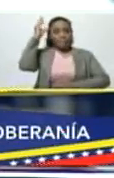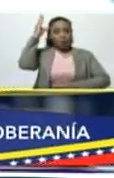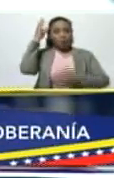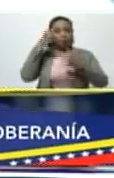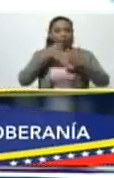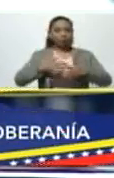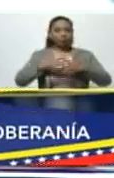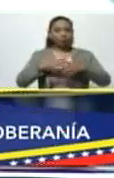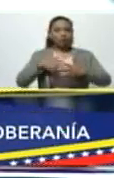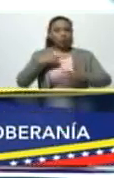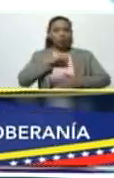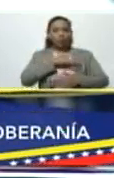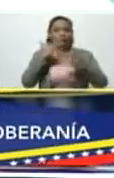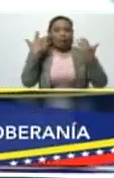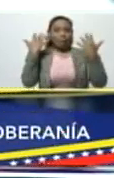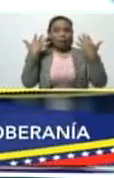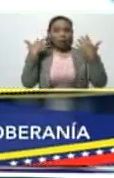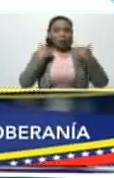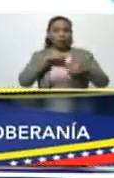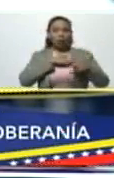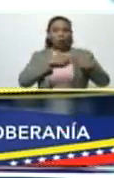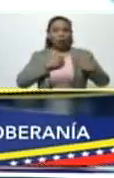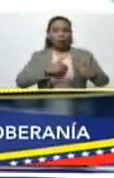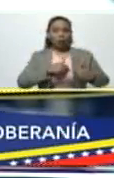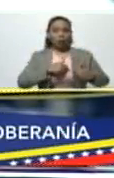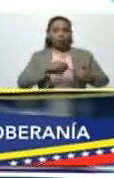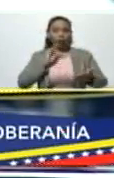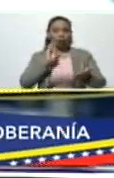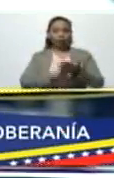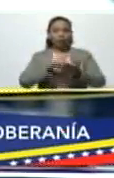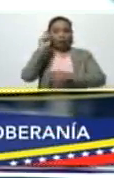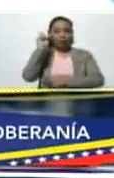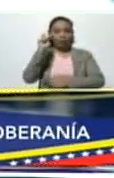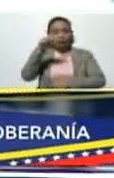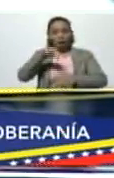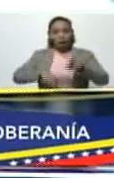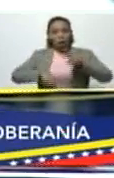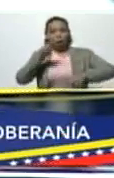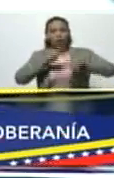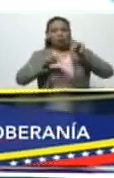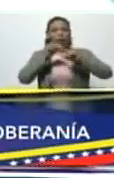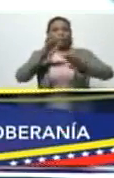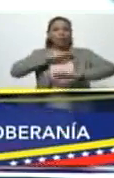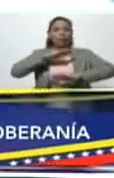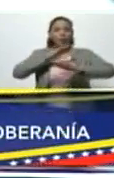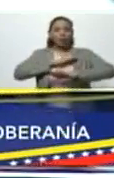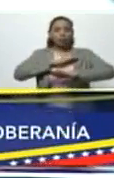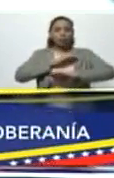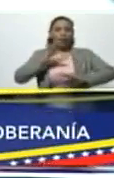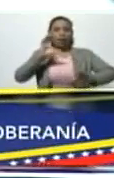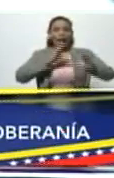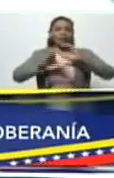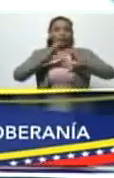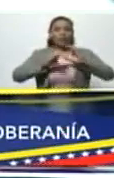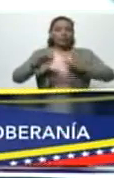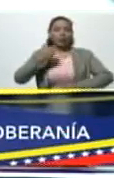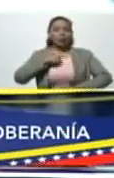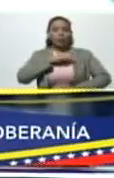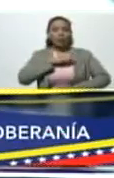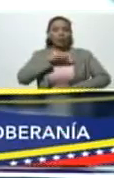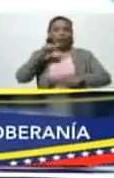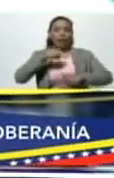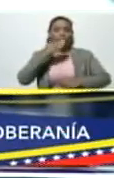análisis, nuestras manos y nuestro corazón, puesto en la tarea de construir bienestar desde la ciencia nuestra, desde